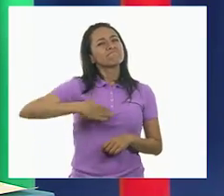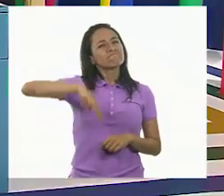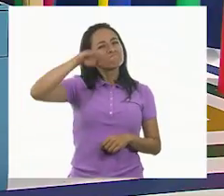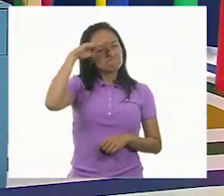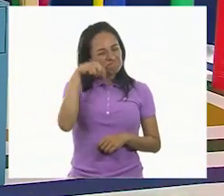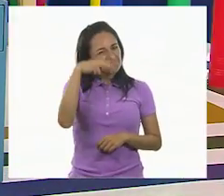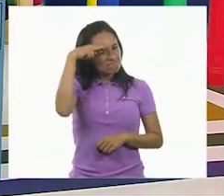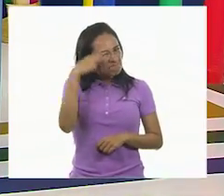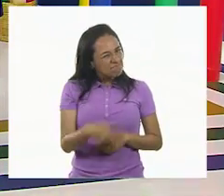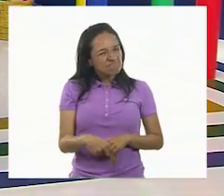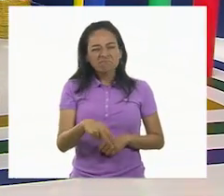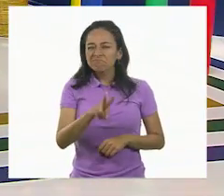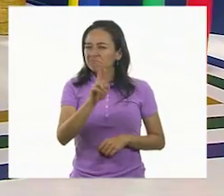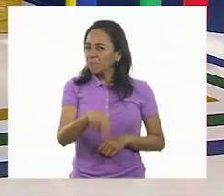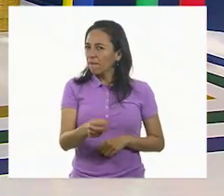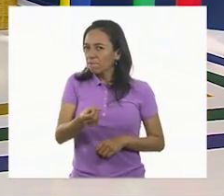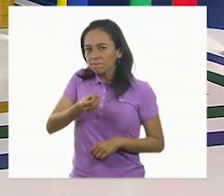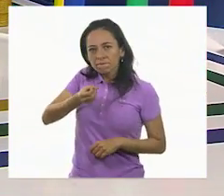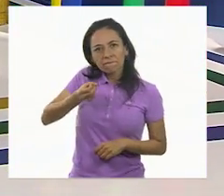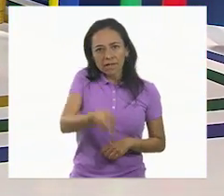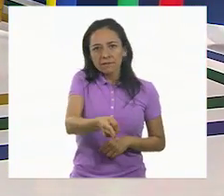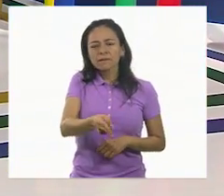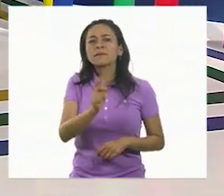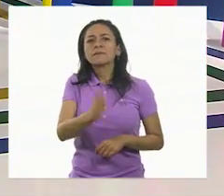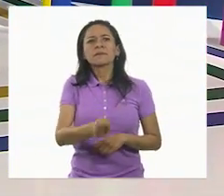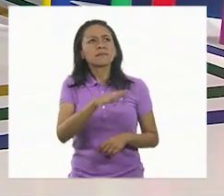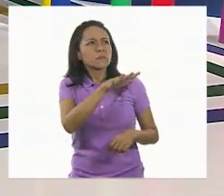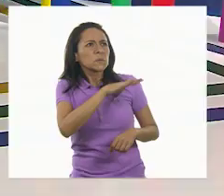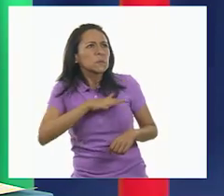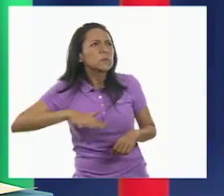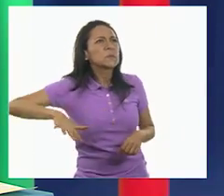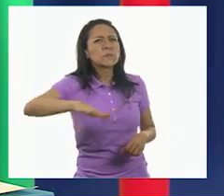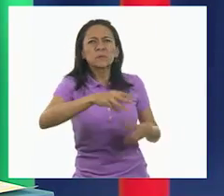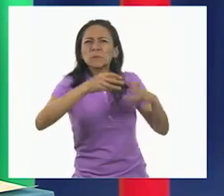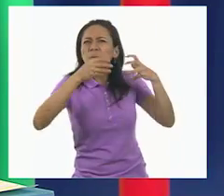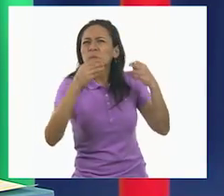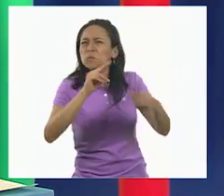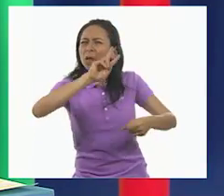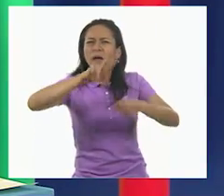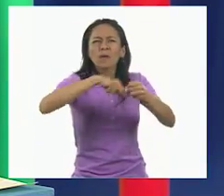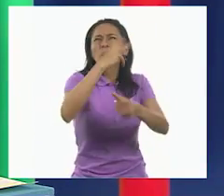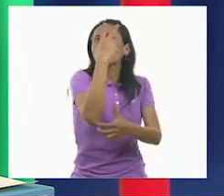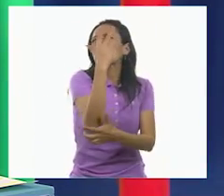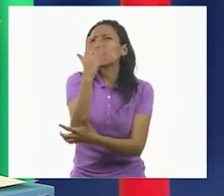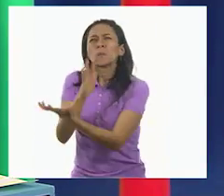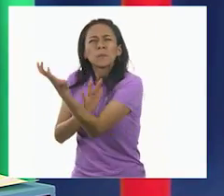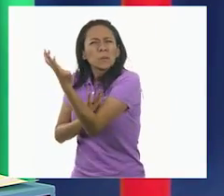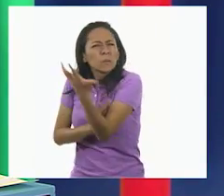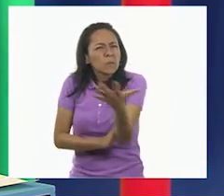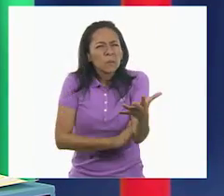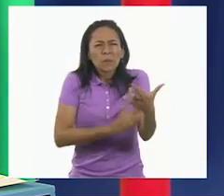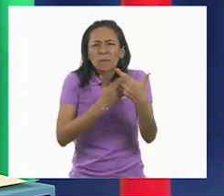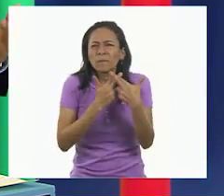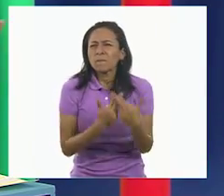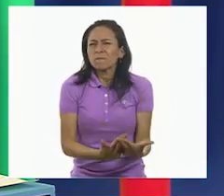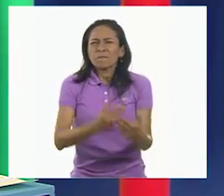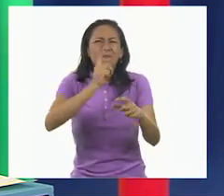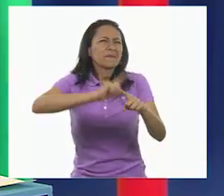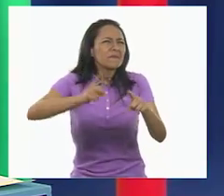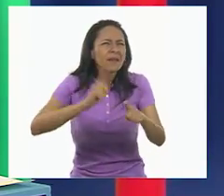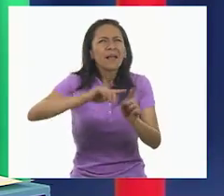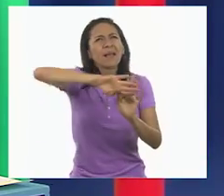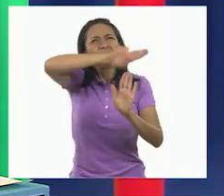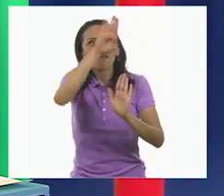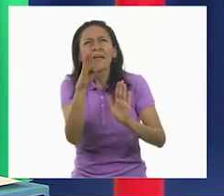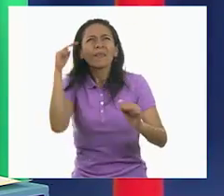afortunado. Tenemos grandes zonas naturales ricas en minerales, en bosques,